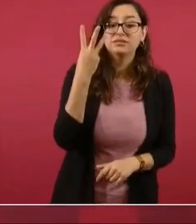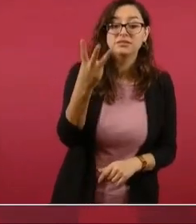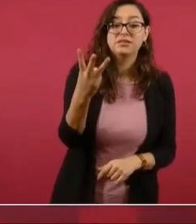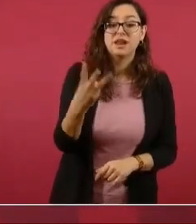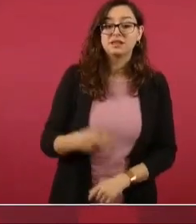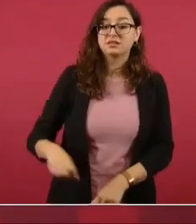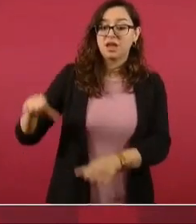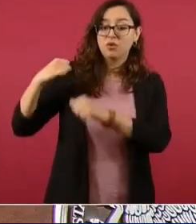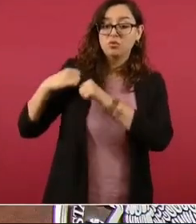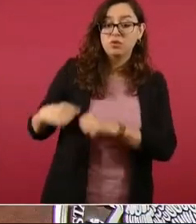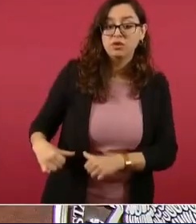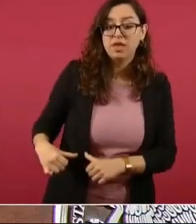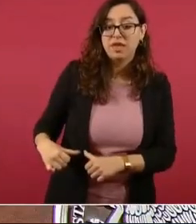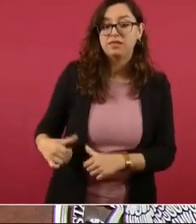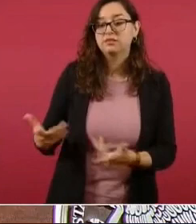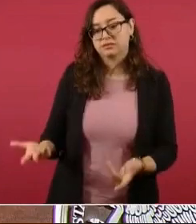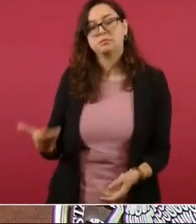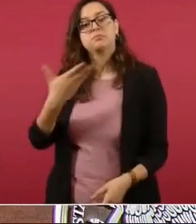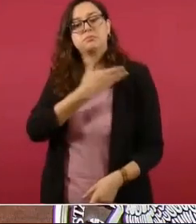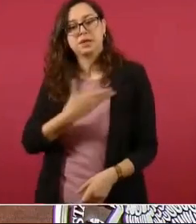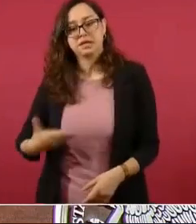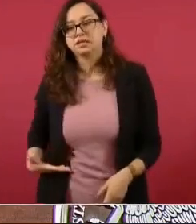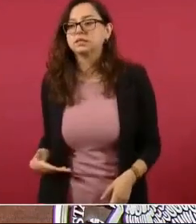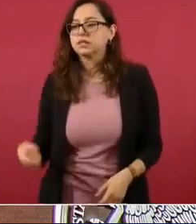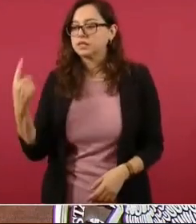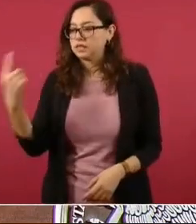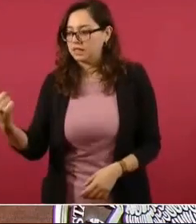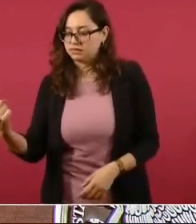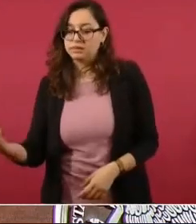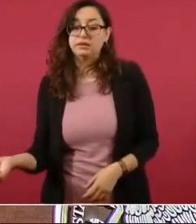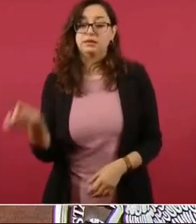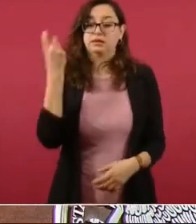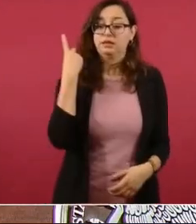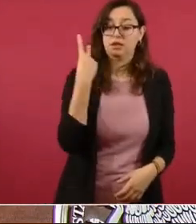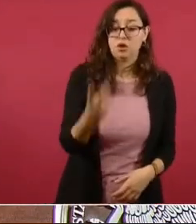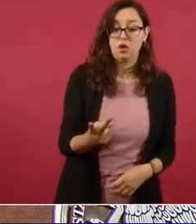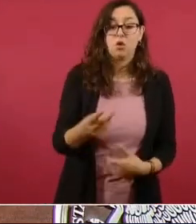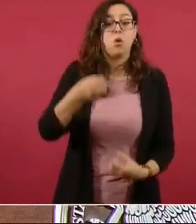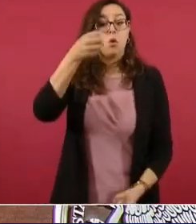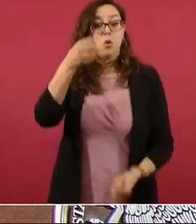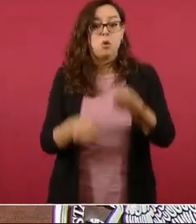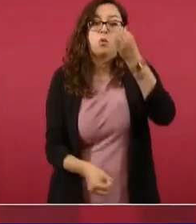los jueces, los magistrados, los ministros,